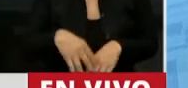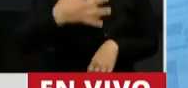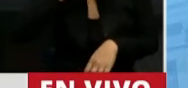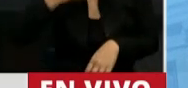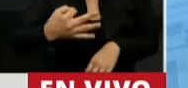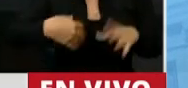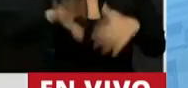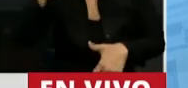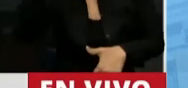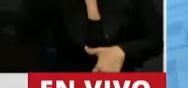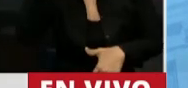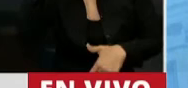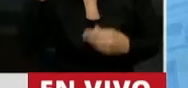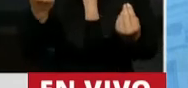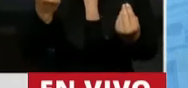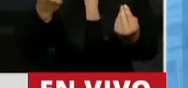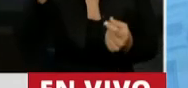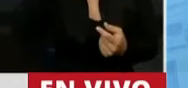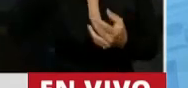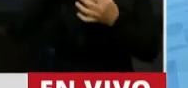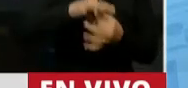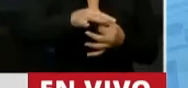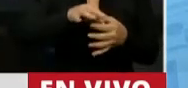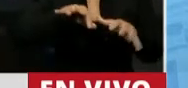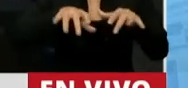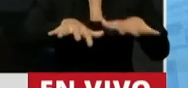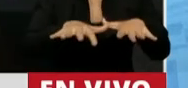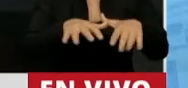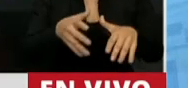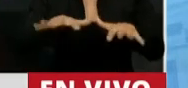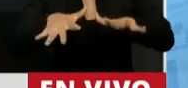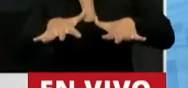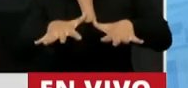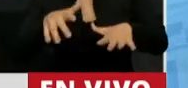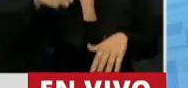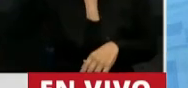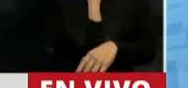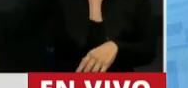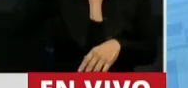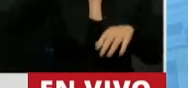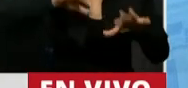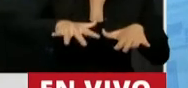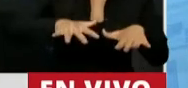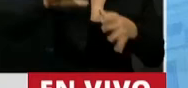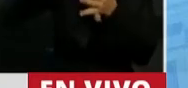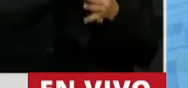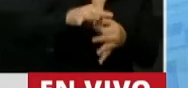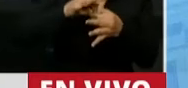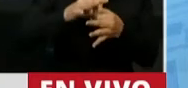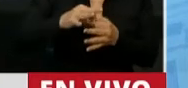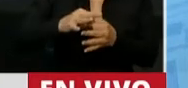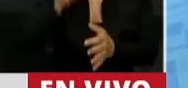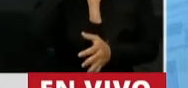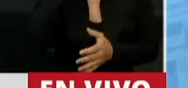cabeza, es la que dirige a los pies. El fútbol tiene cabeza y pies, pies y cabeza. Maradona lo